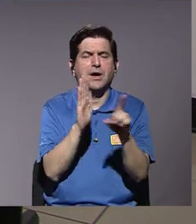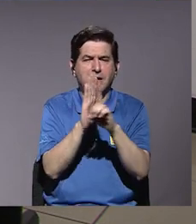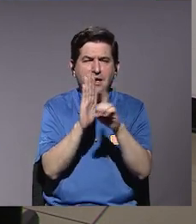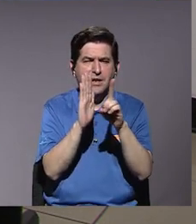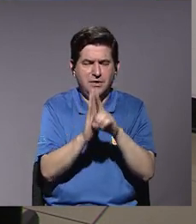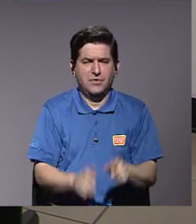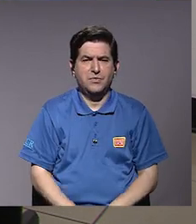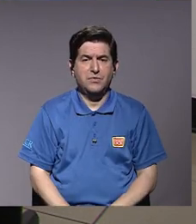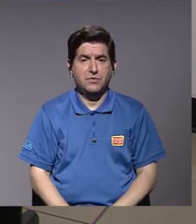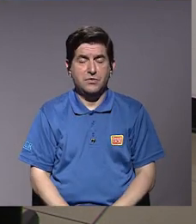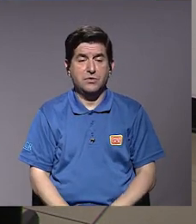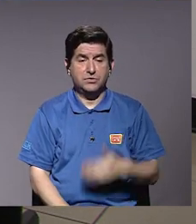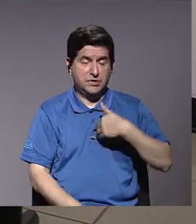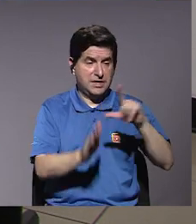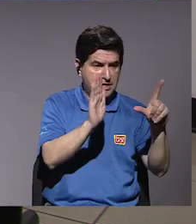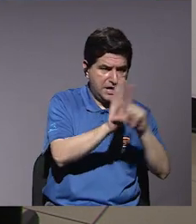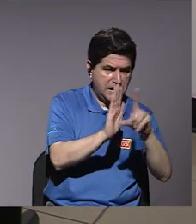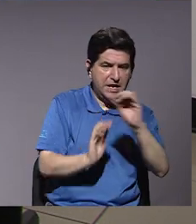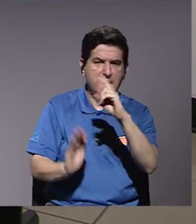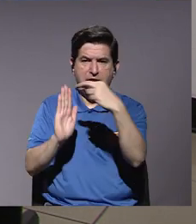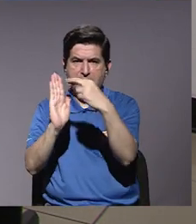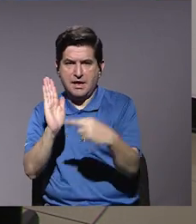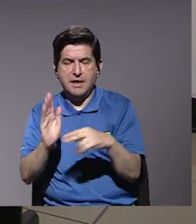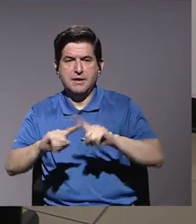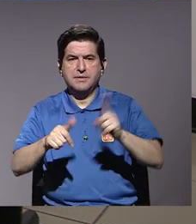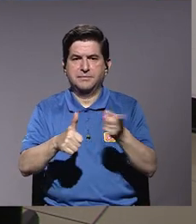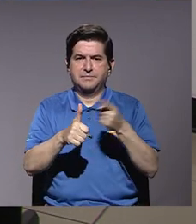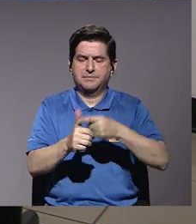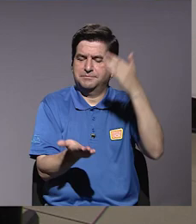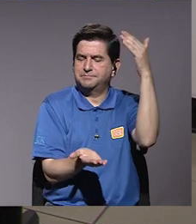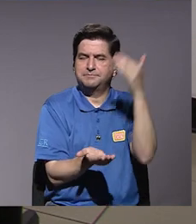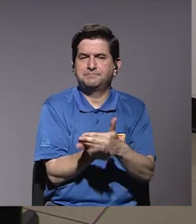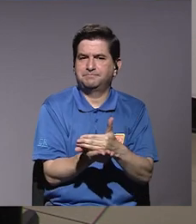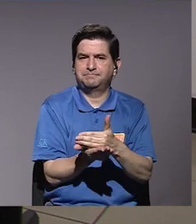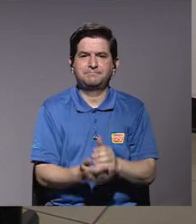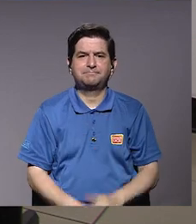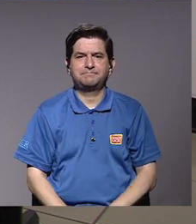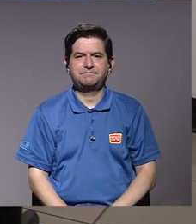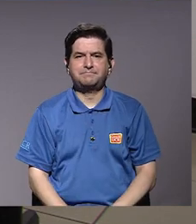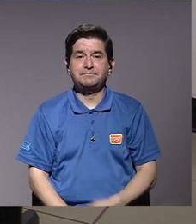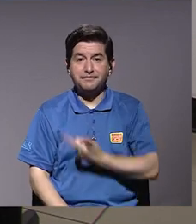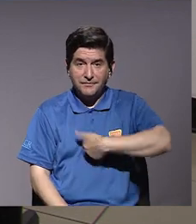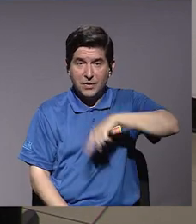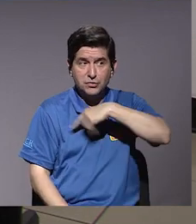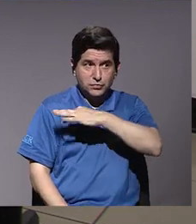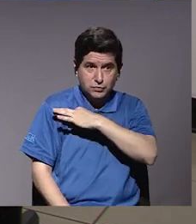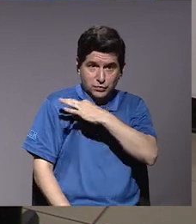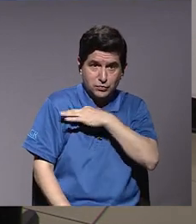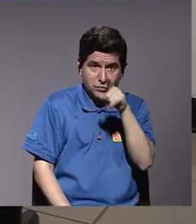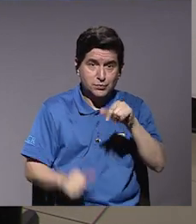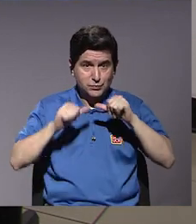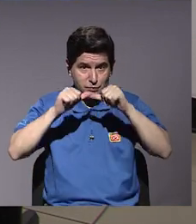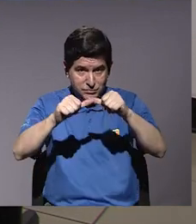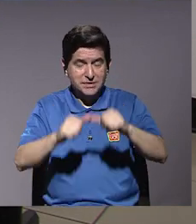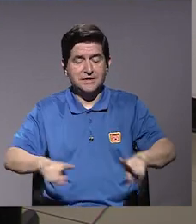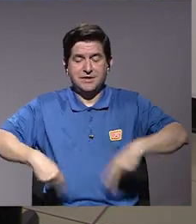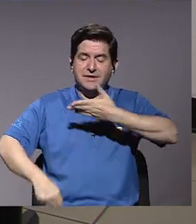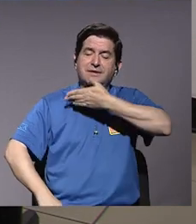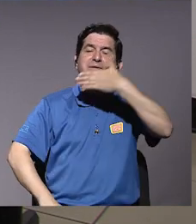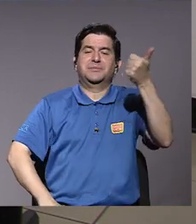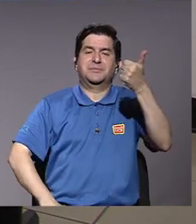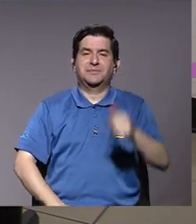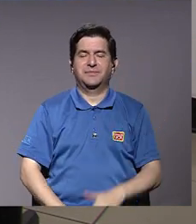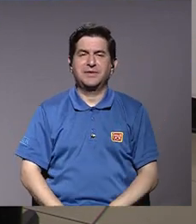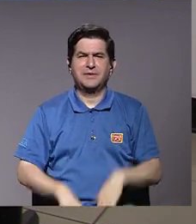algunos de estos derechos que están tanto en la ley como en el reglamento, pero vamos a hacer una pausa primero. Vamos a invitarlos a que continúen con más de